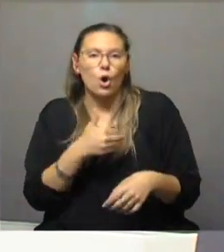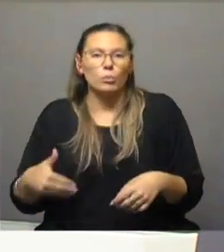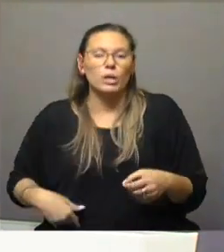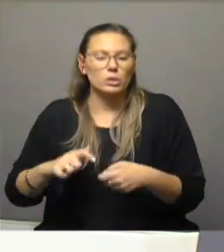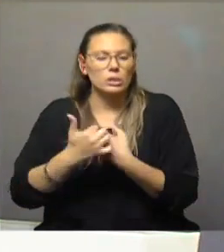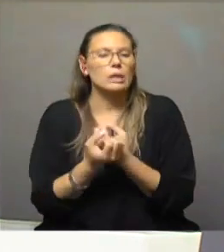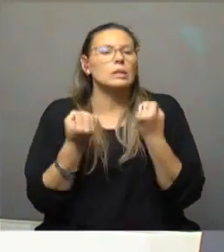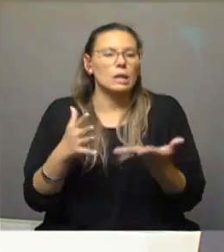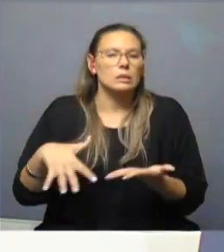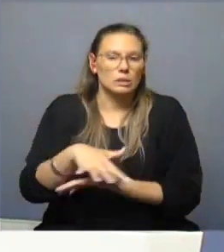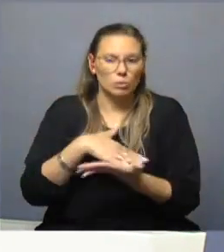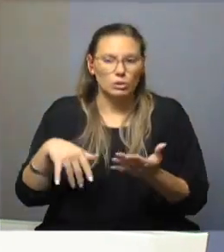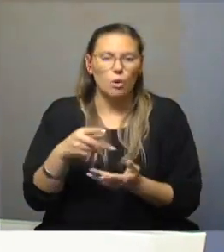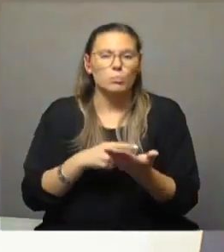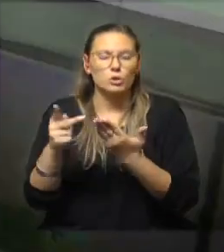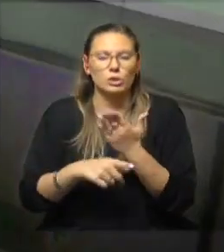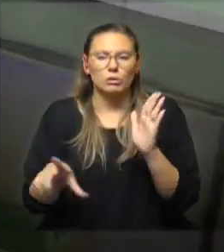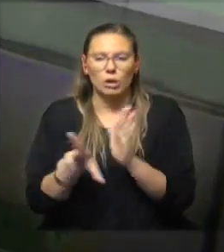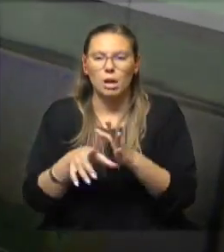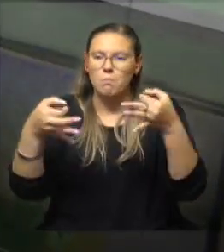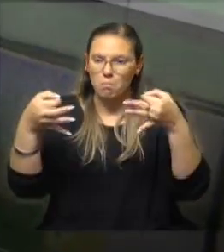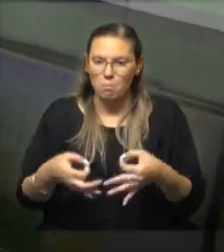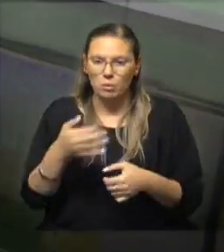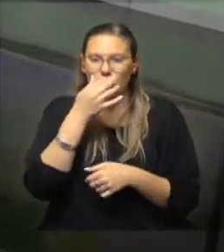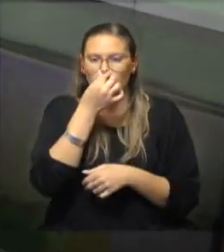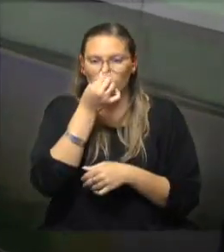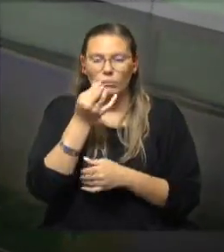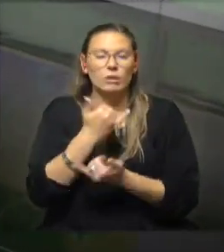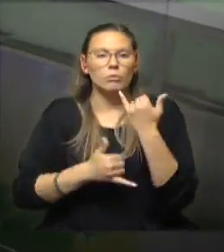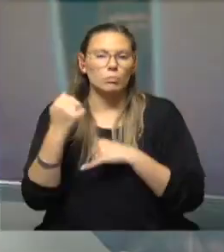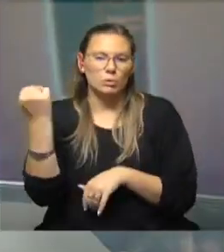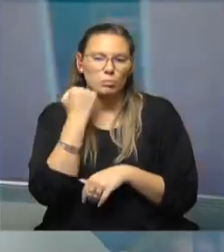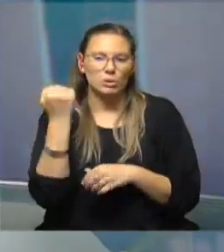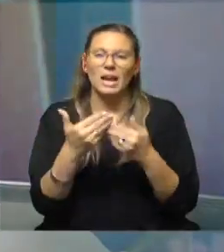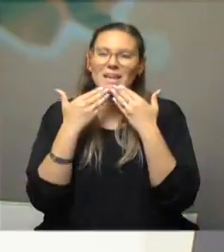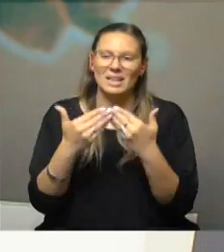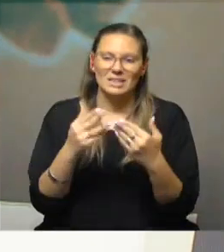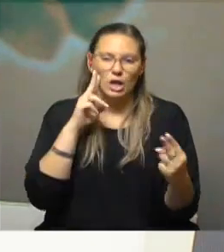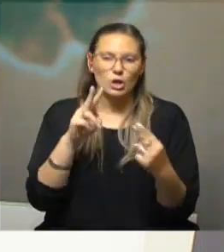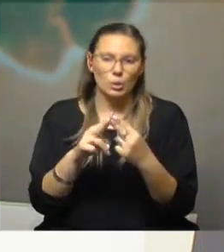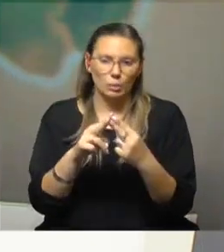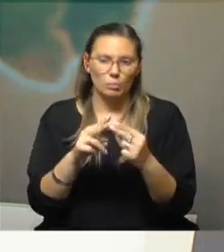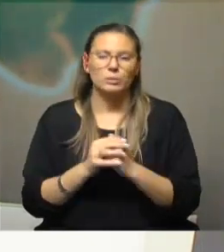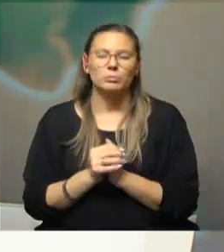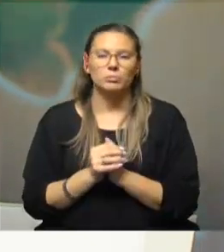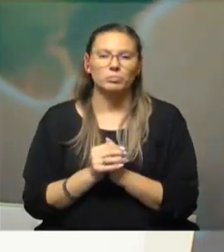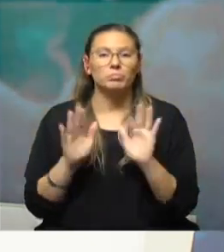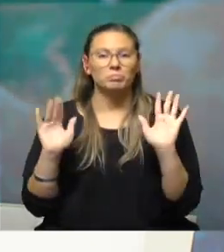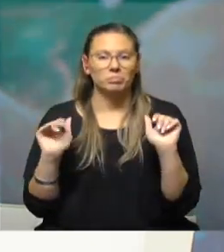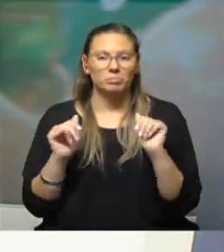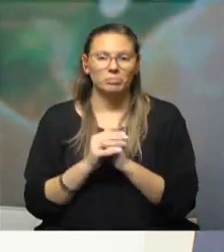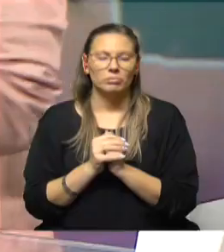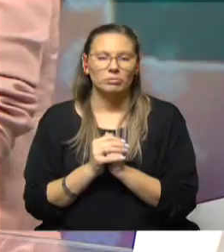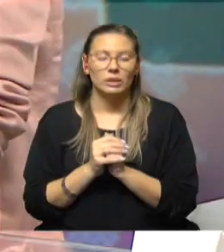vienen reaccionando al proyecto de ley. Perfecto, excelente, Martín. Noticias más que importantes. Muchísimas gracias por acompañarnos y nos vemos la próxima. Así será, como